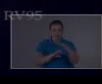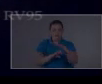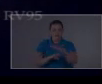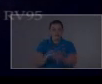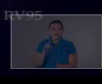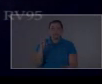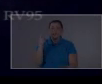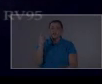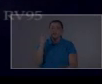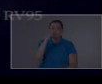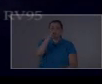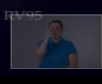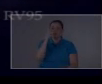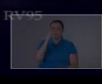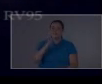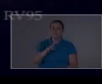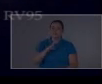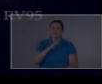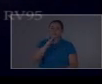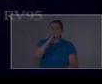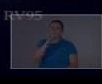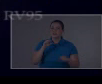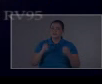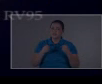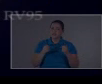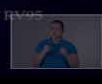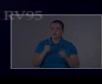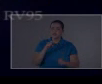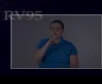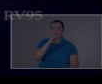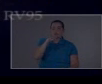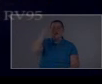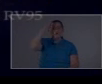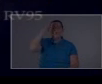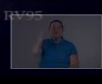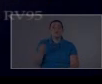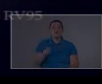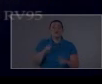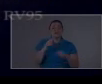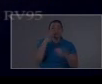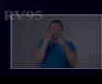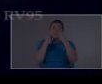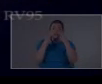primera pregunta que deberíamos de hacernos es, ¿por qué lloró?